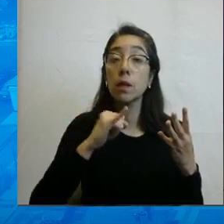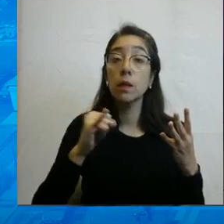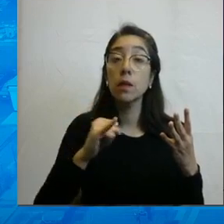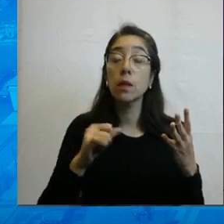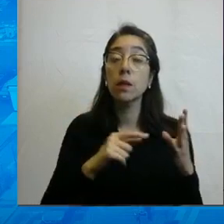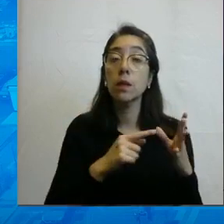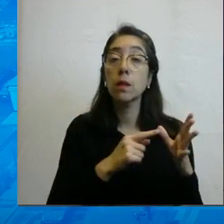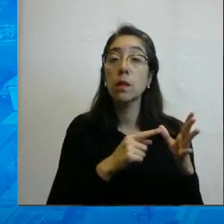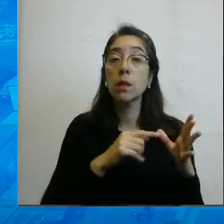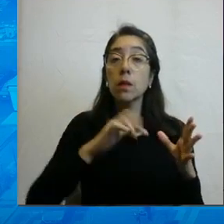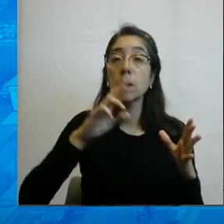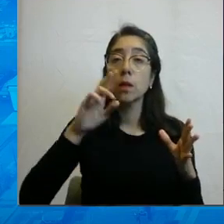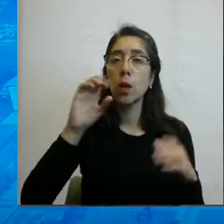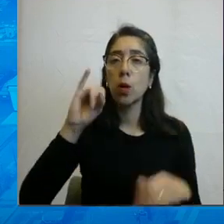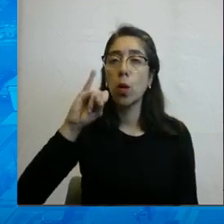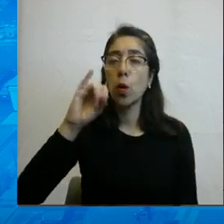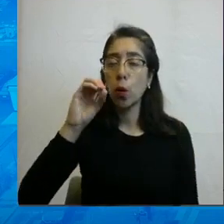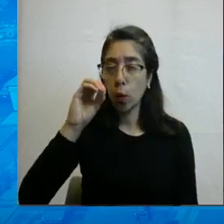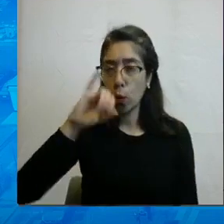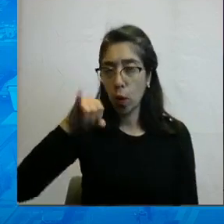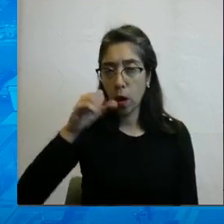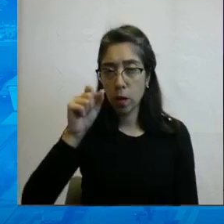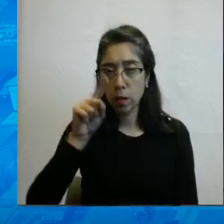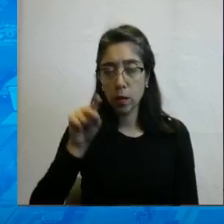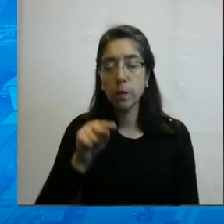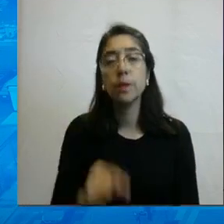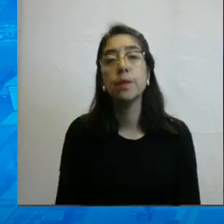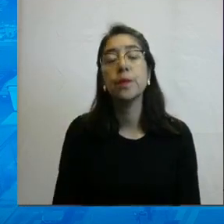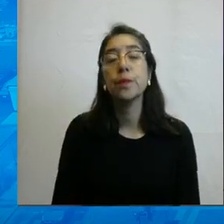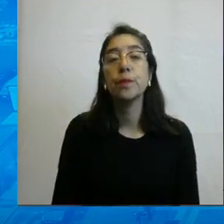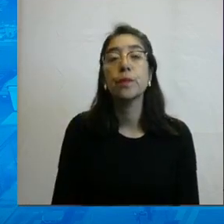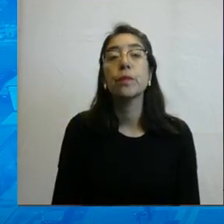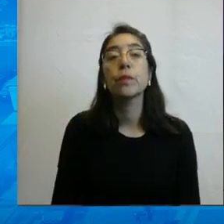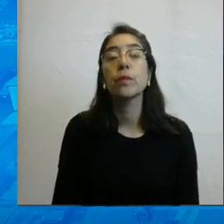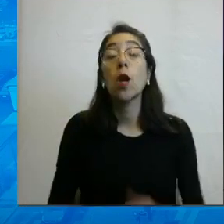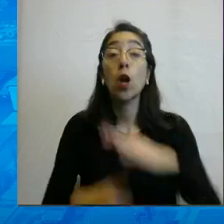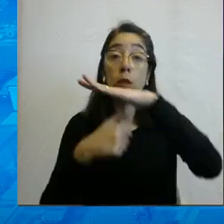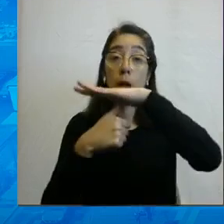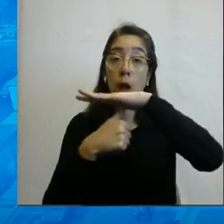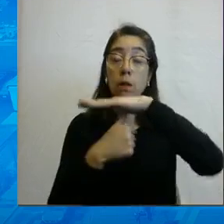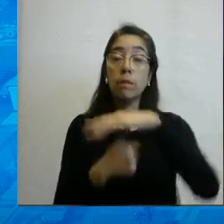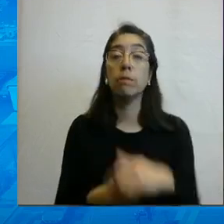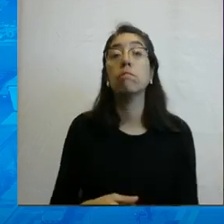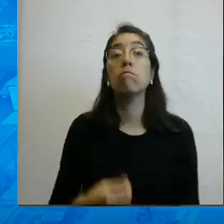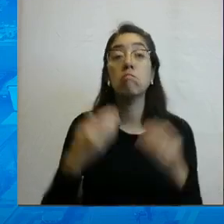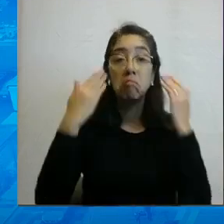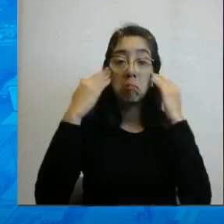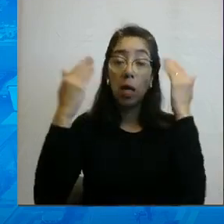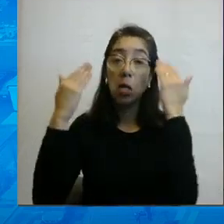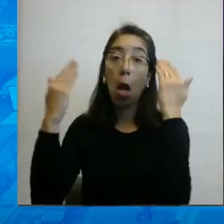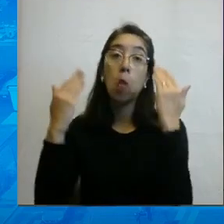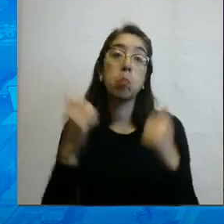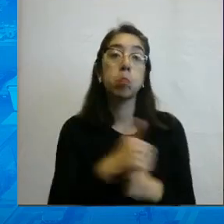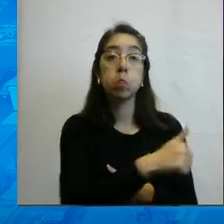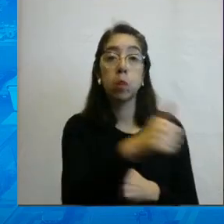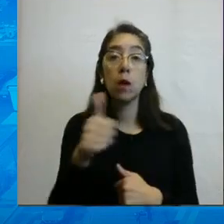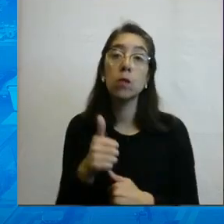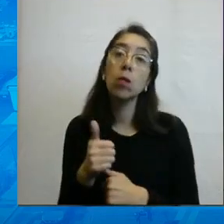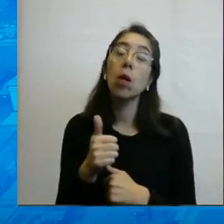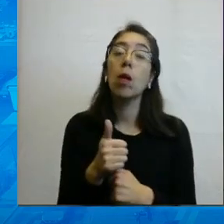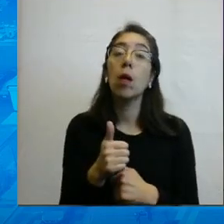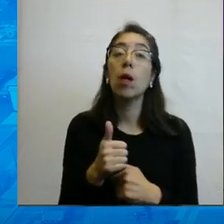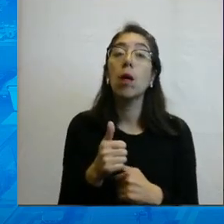Concejal Alarcón, tiene la palabra. Muchas gracias, presidente. Saludar a todos los presentes y a quienes nos ven en redes